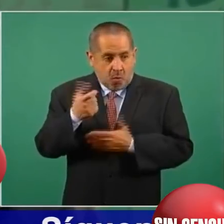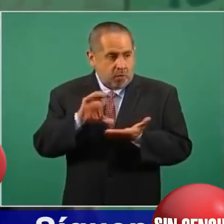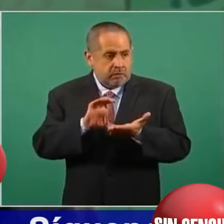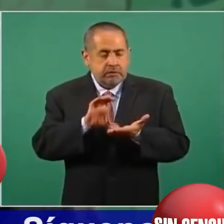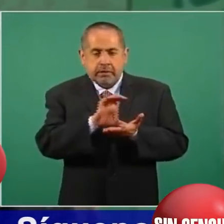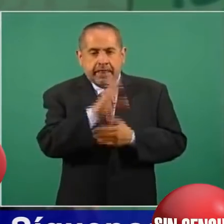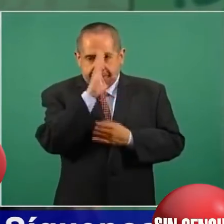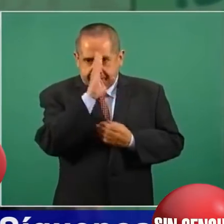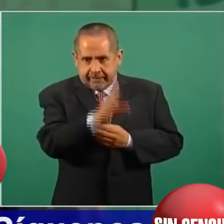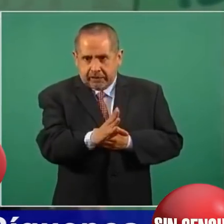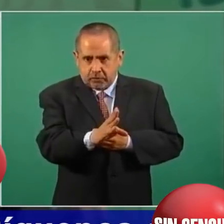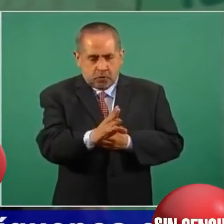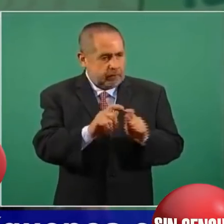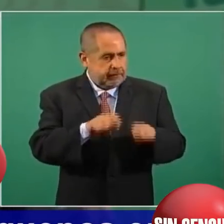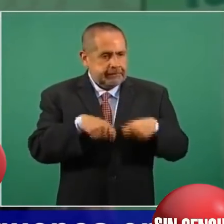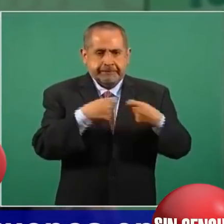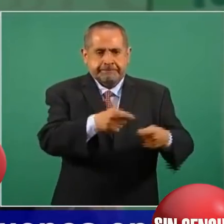directa